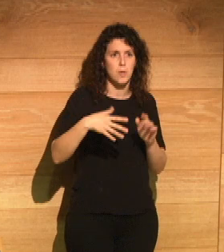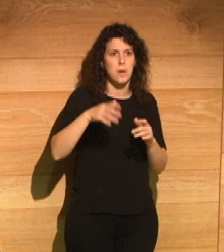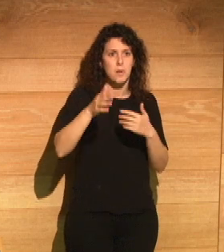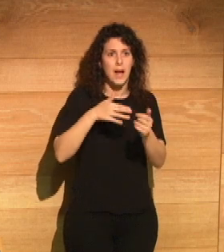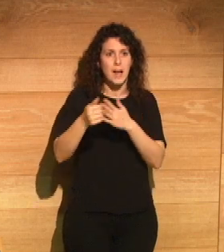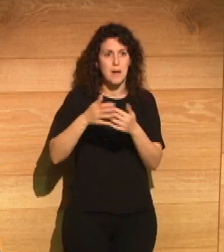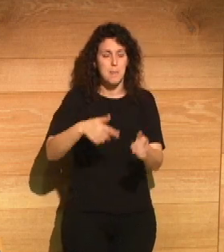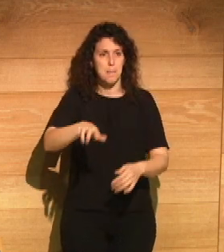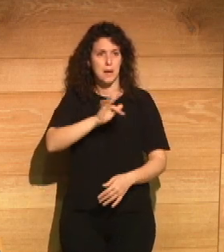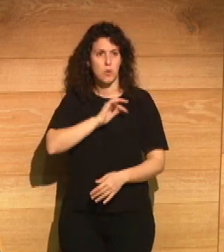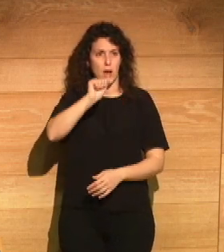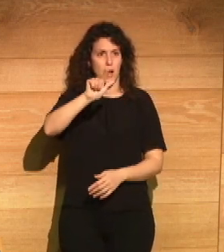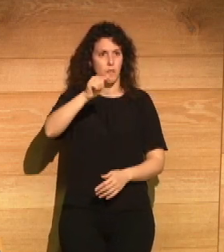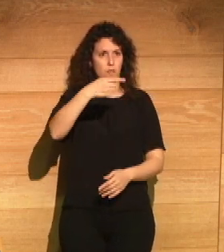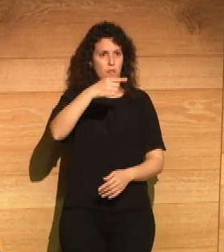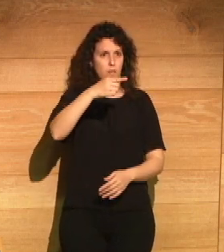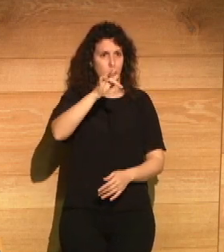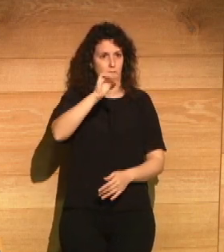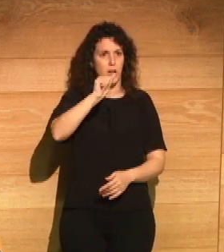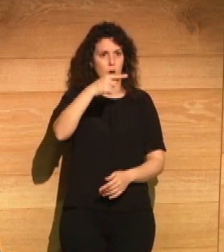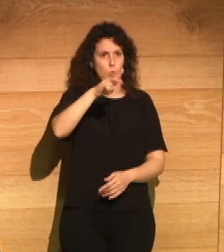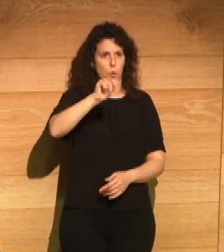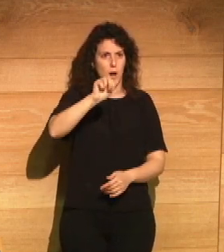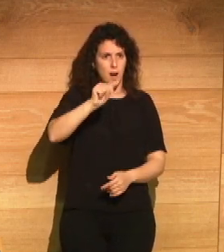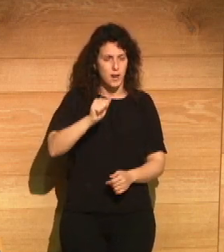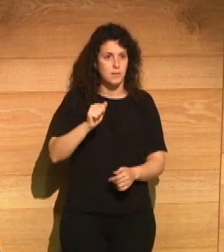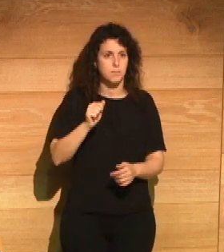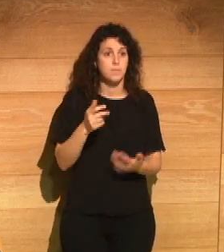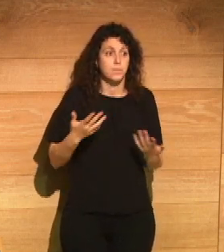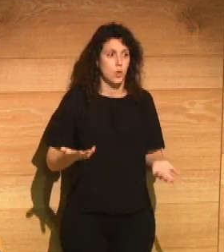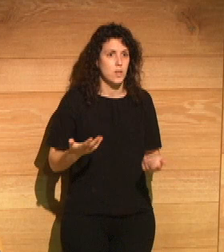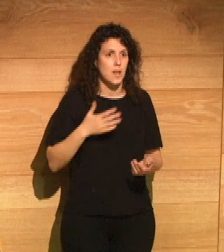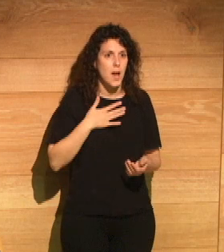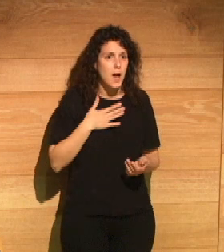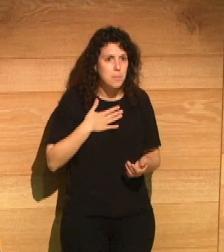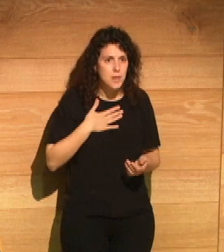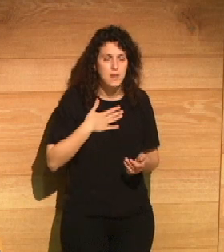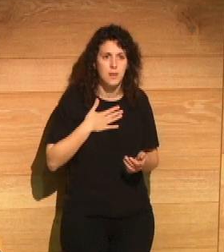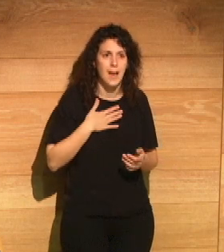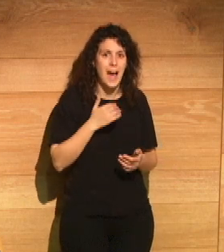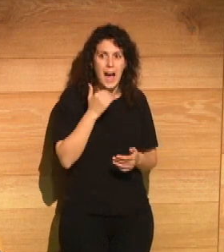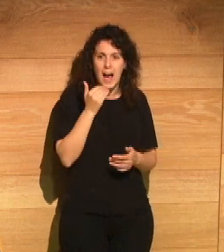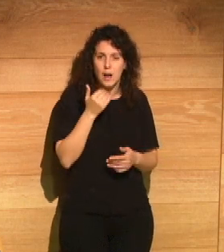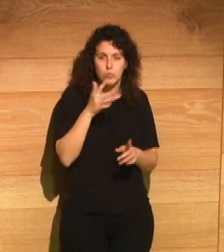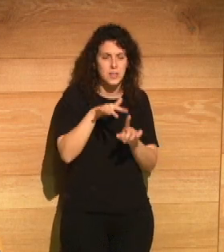Alfaguara o se lo iban muy pronto a ganar. Y a mí ahí me pasó algo